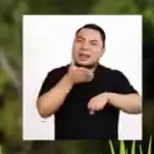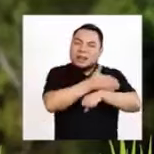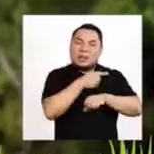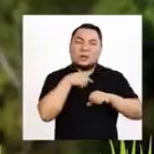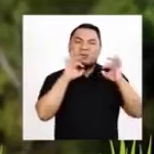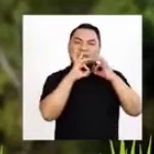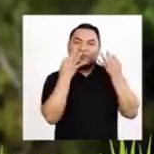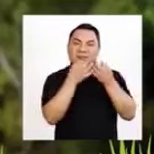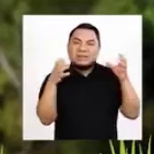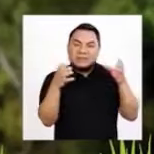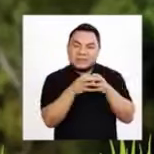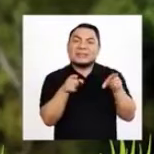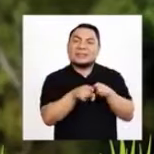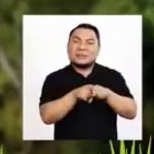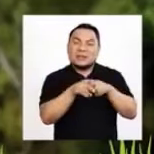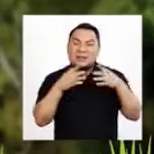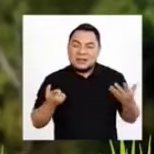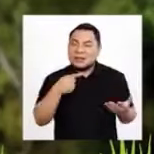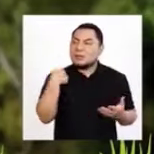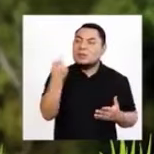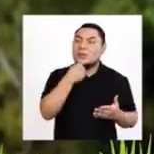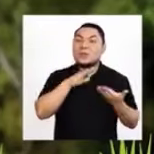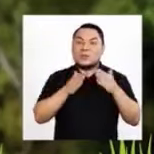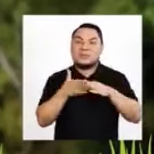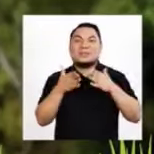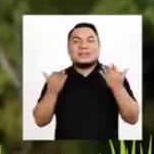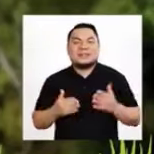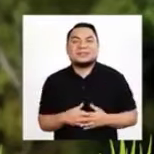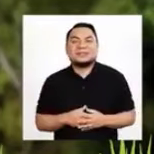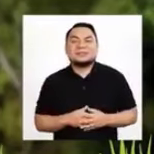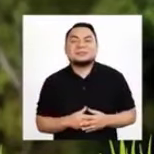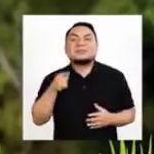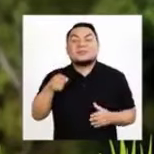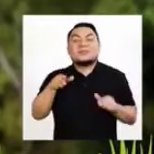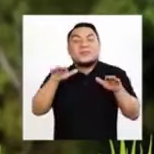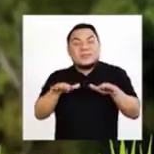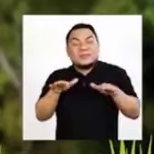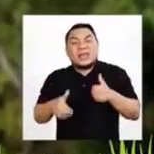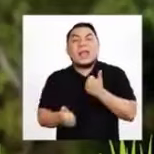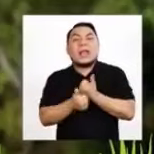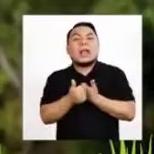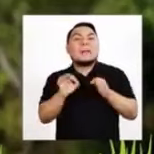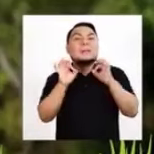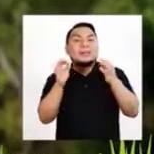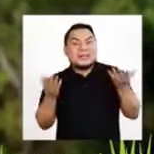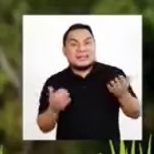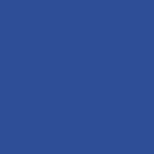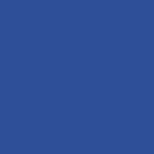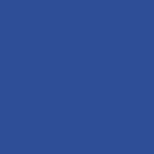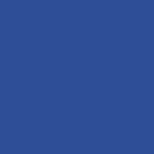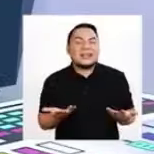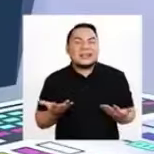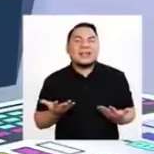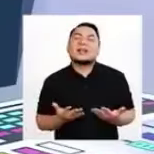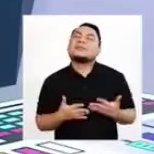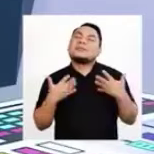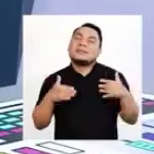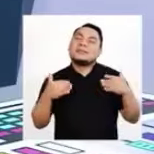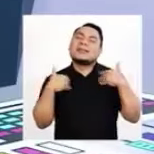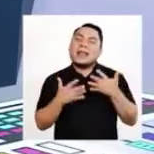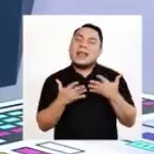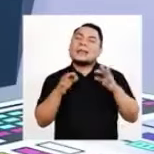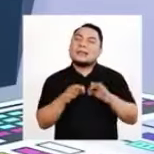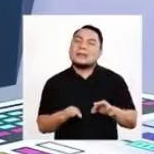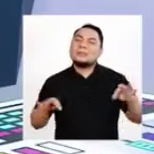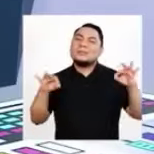hogar, con nuestras familias y también con nuestra comunidad para reducir los riesgos. Tenemos